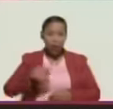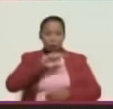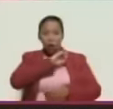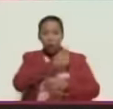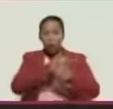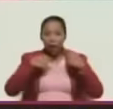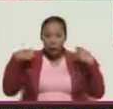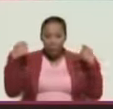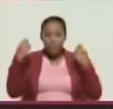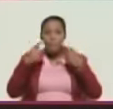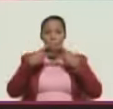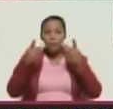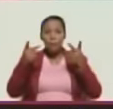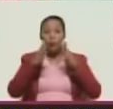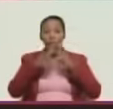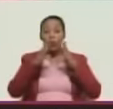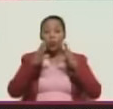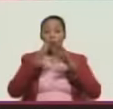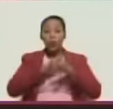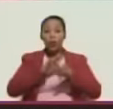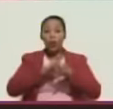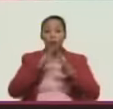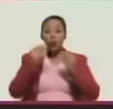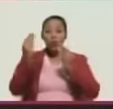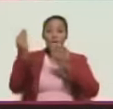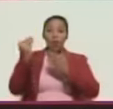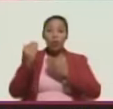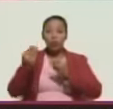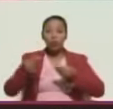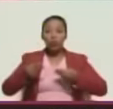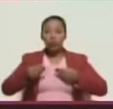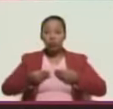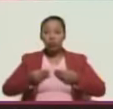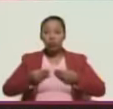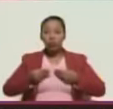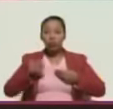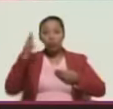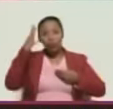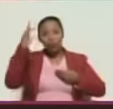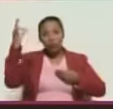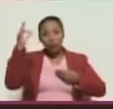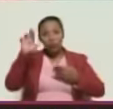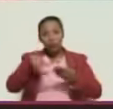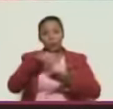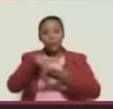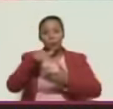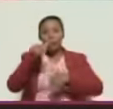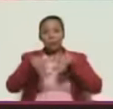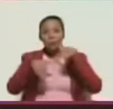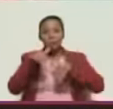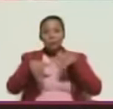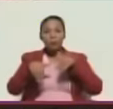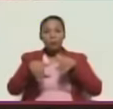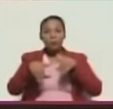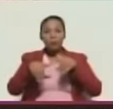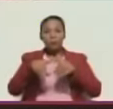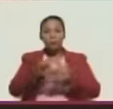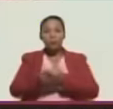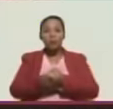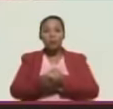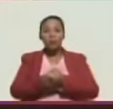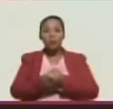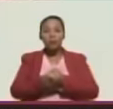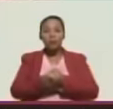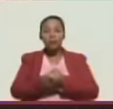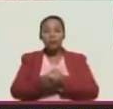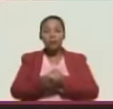públicos por todo el apoyo que le han venido dando a el Consejo Nacional electoral al poder electoral como uno de los